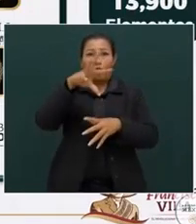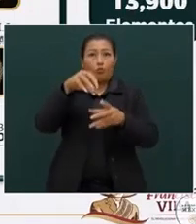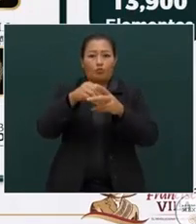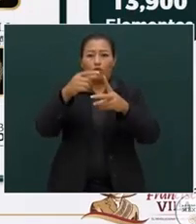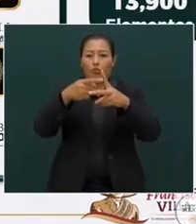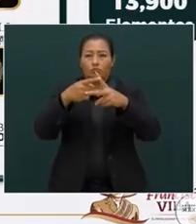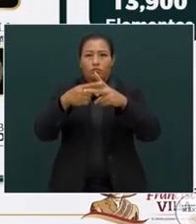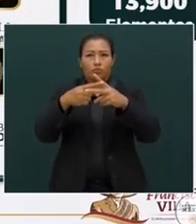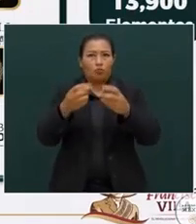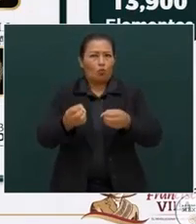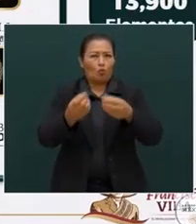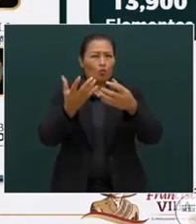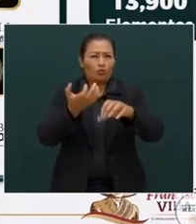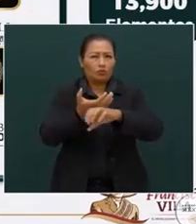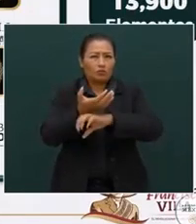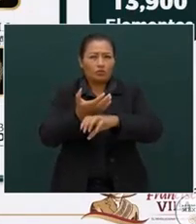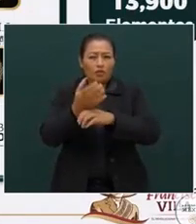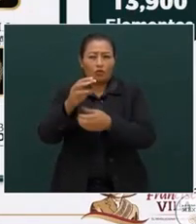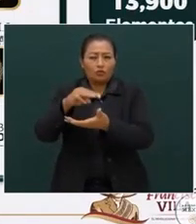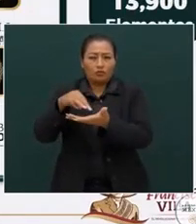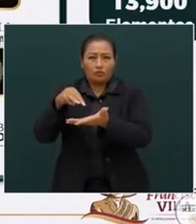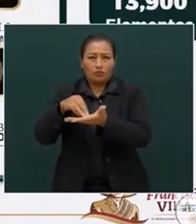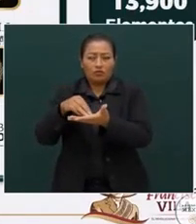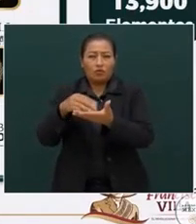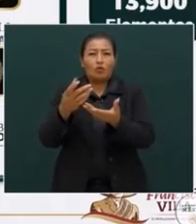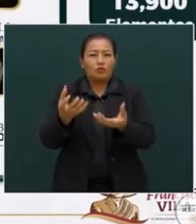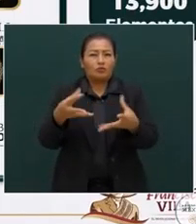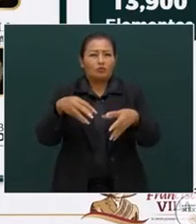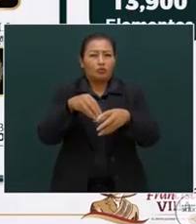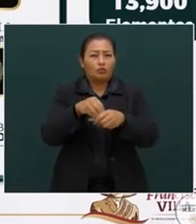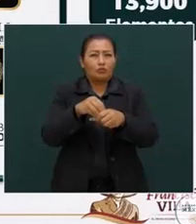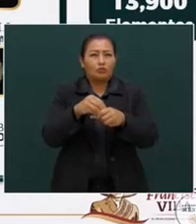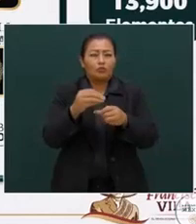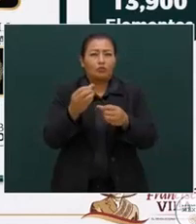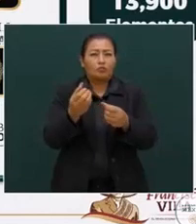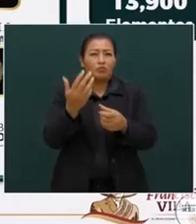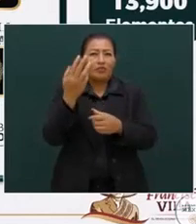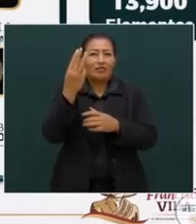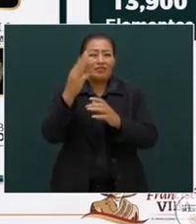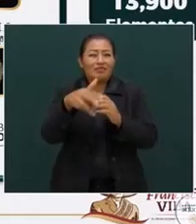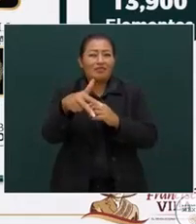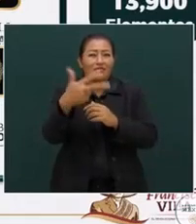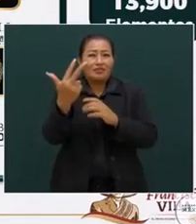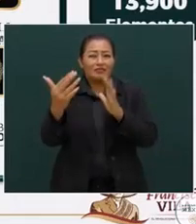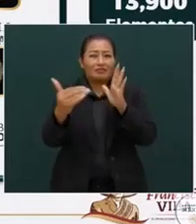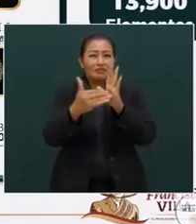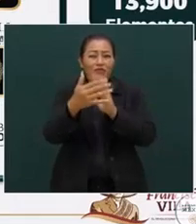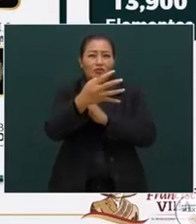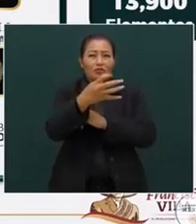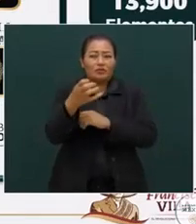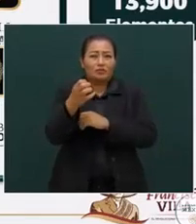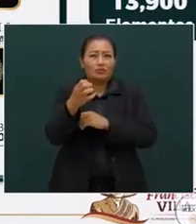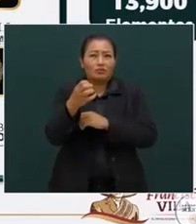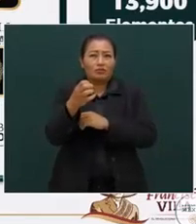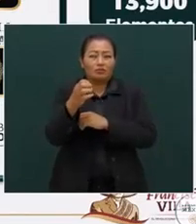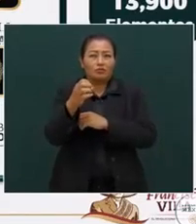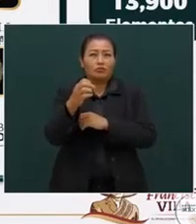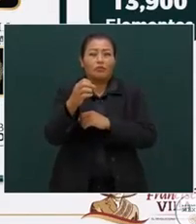a las fuerzas estatales y municipales, hacen un gran total de 13.900